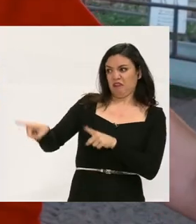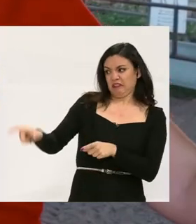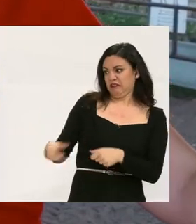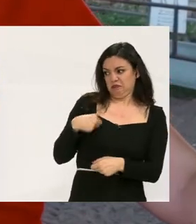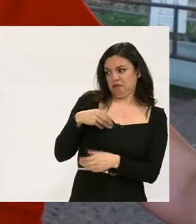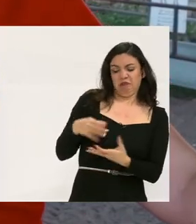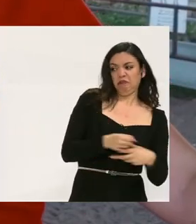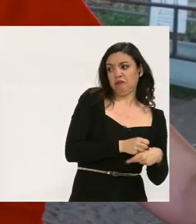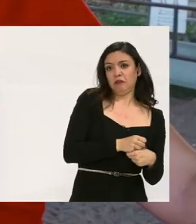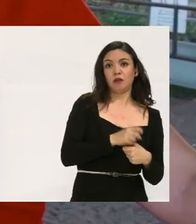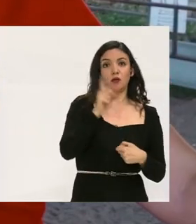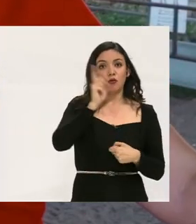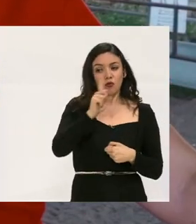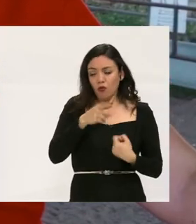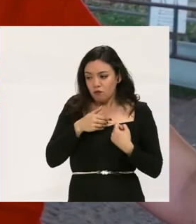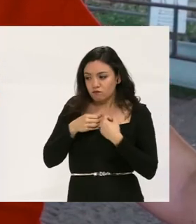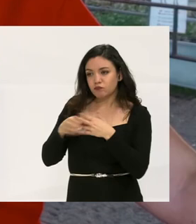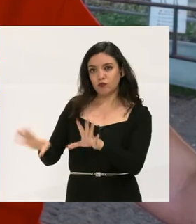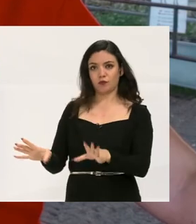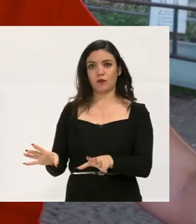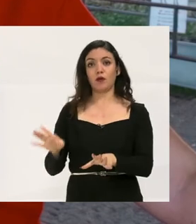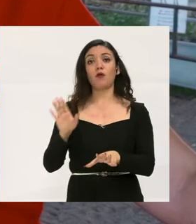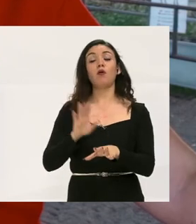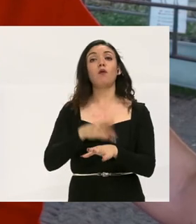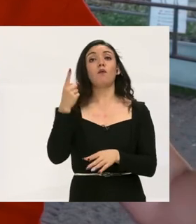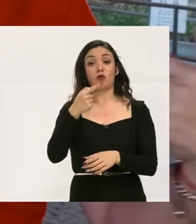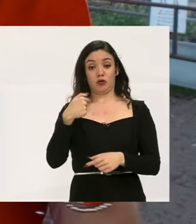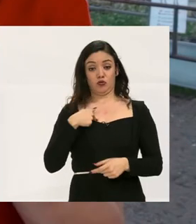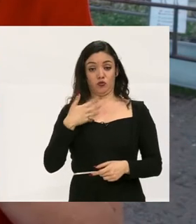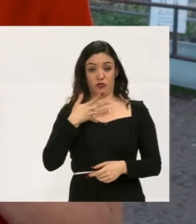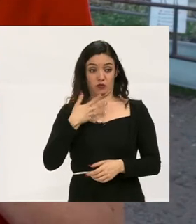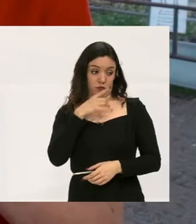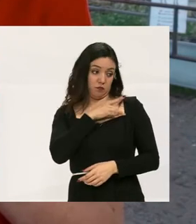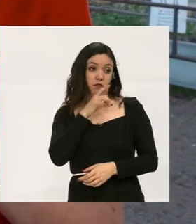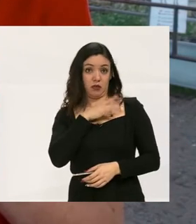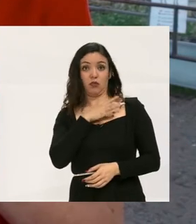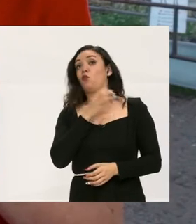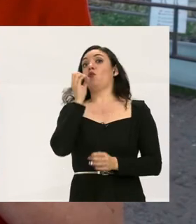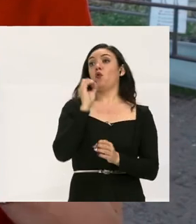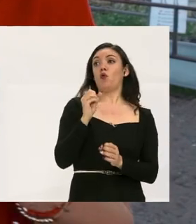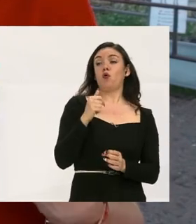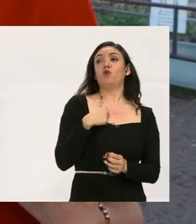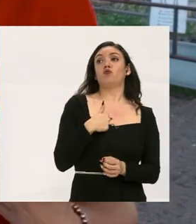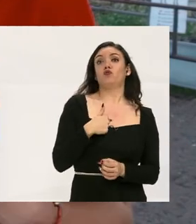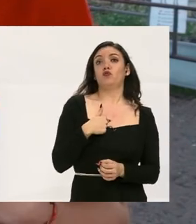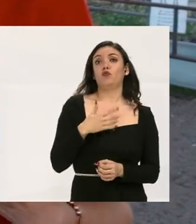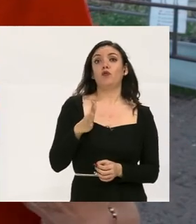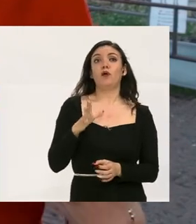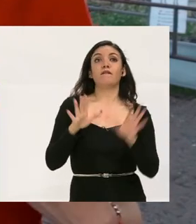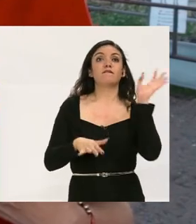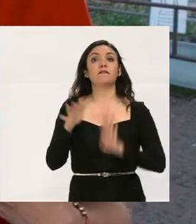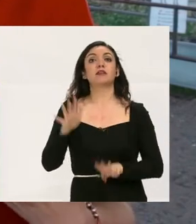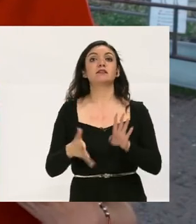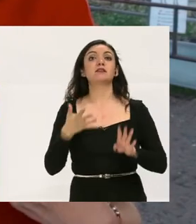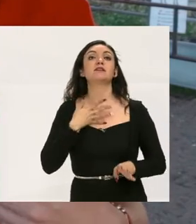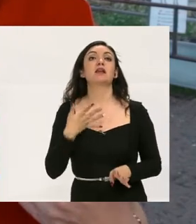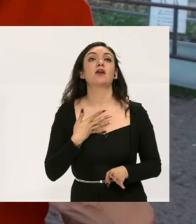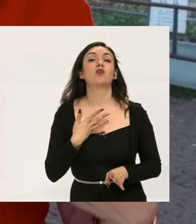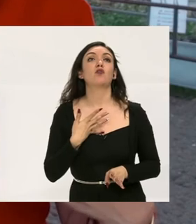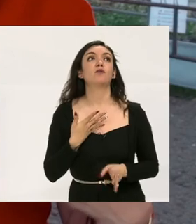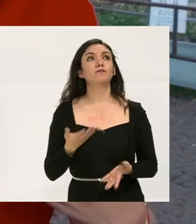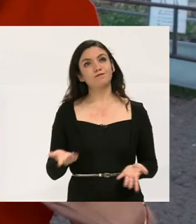una persona que se ve diferente y por qué porque si yo mismo tengo miedo tengo a